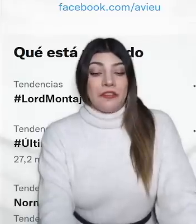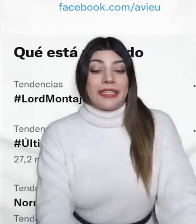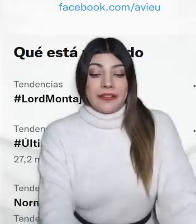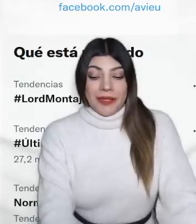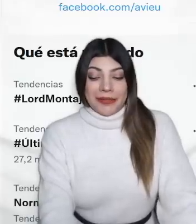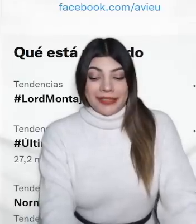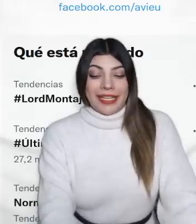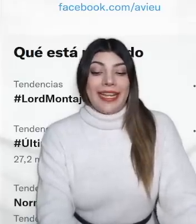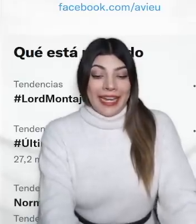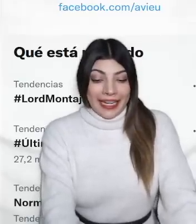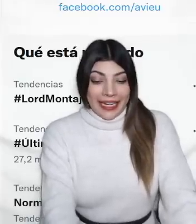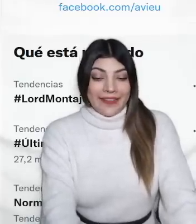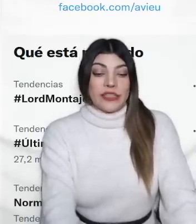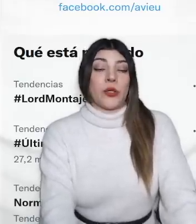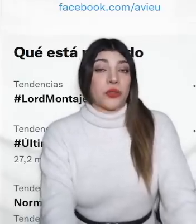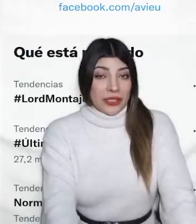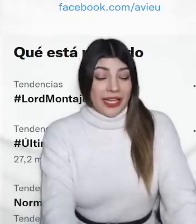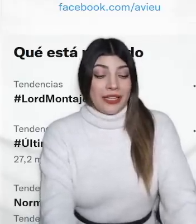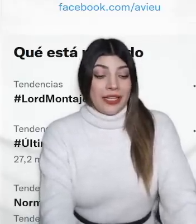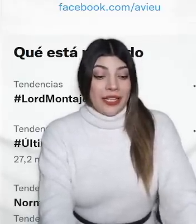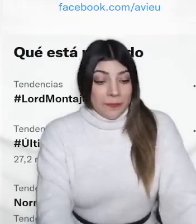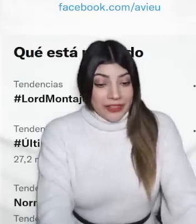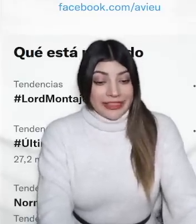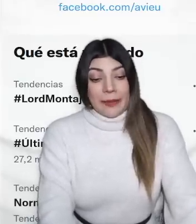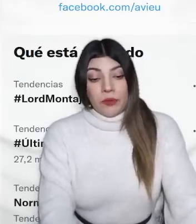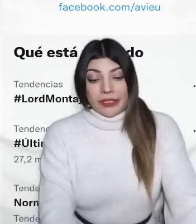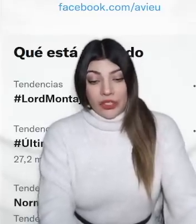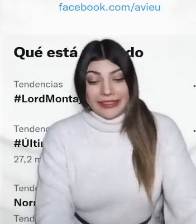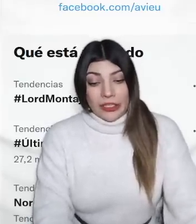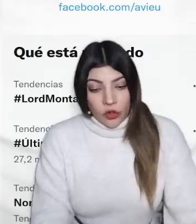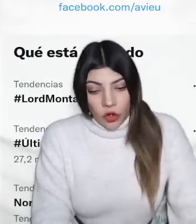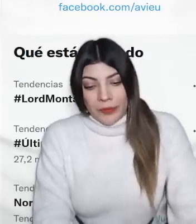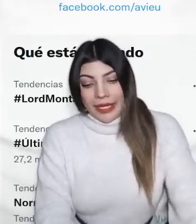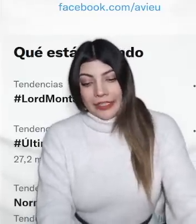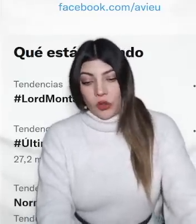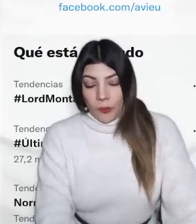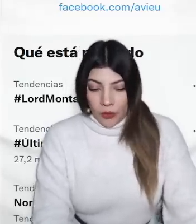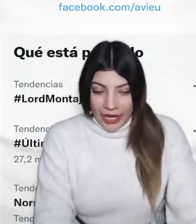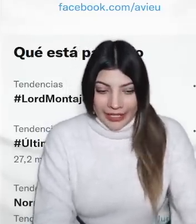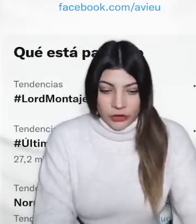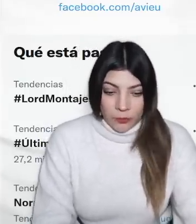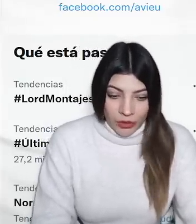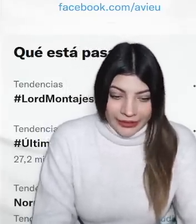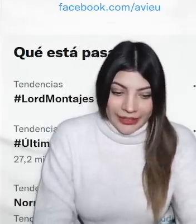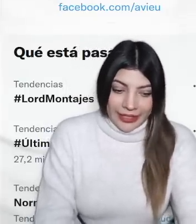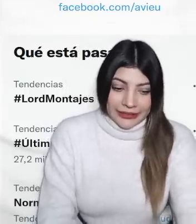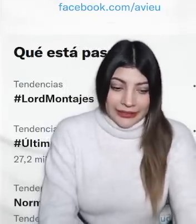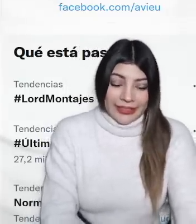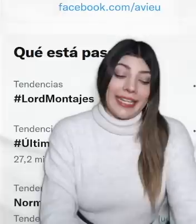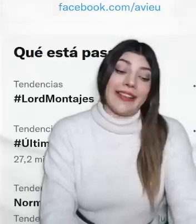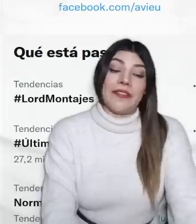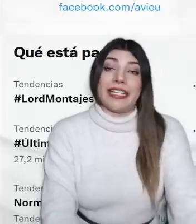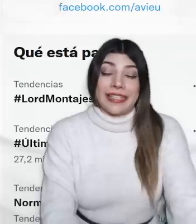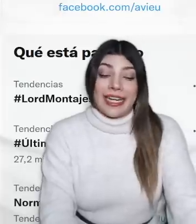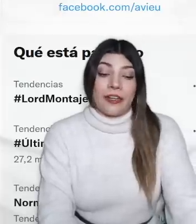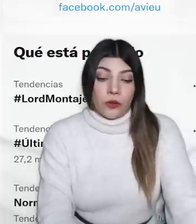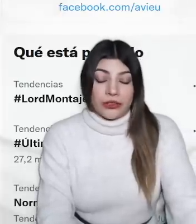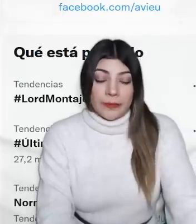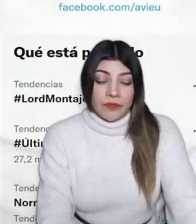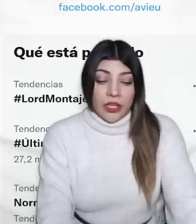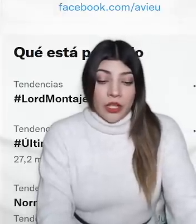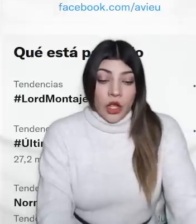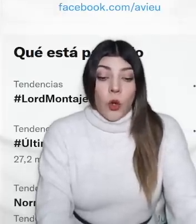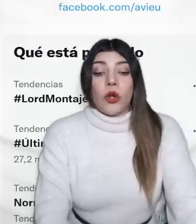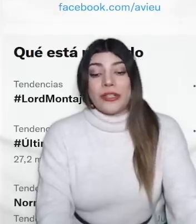tesis efectivamente era de su autoría. Dice que por razones económicas, cupulares o políticas, quieren debilitar a la